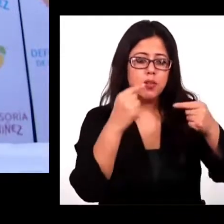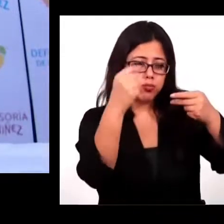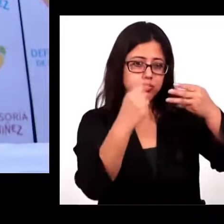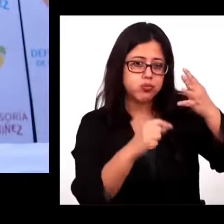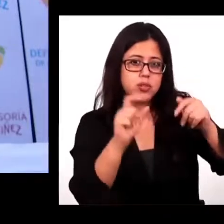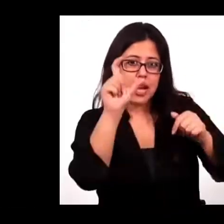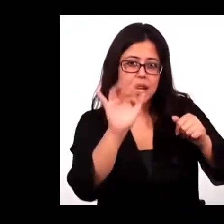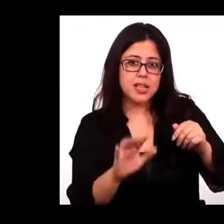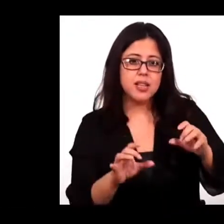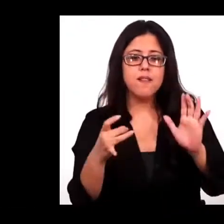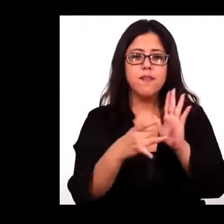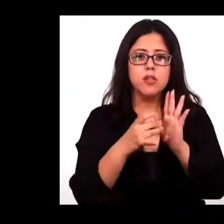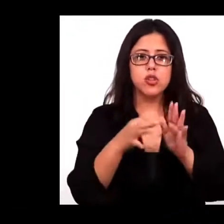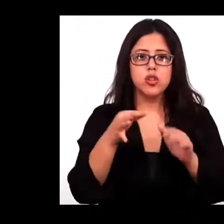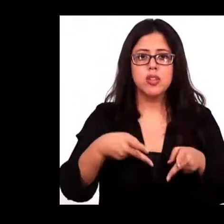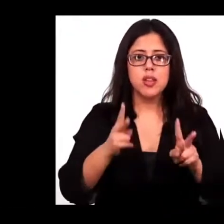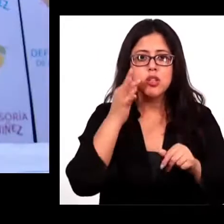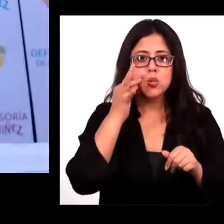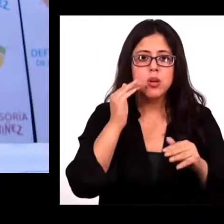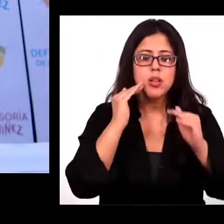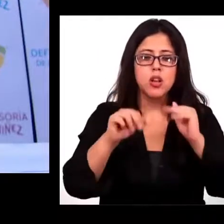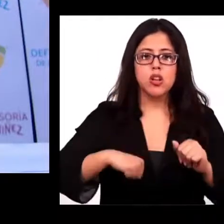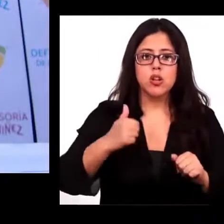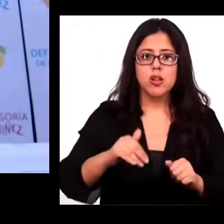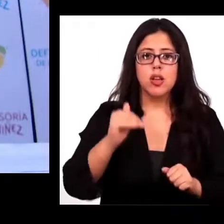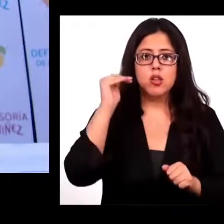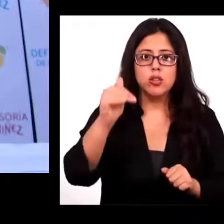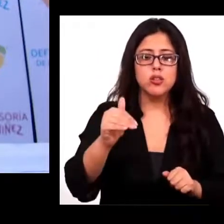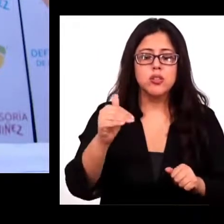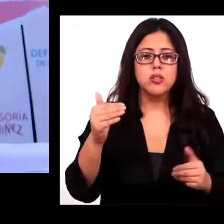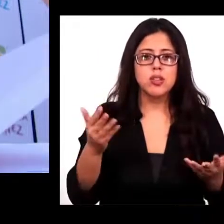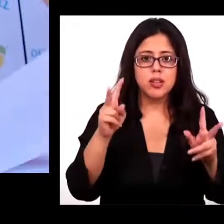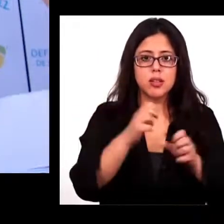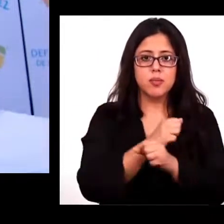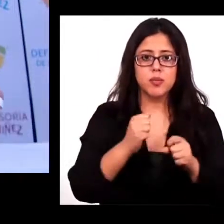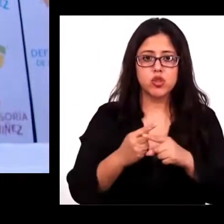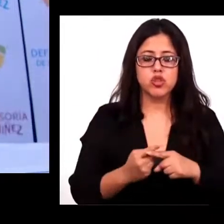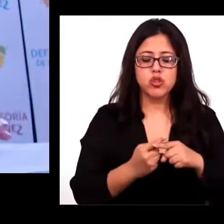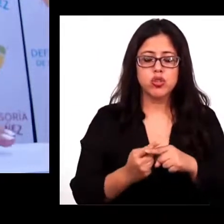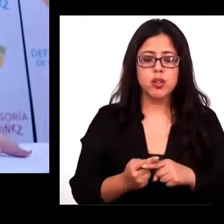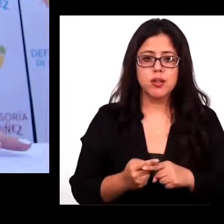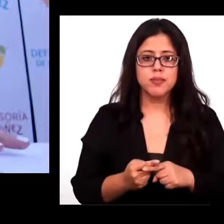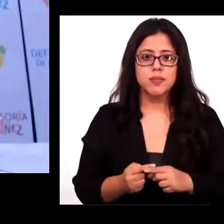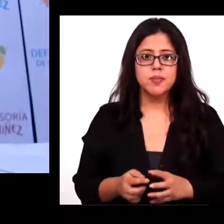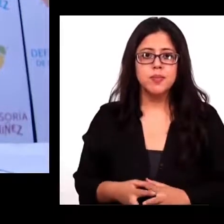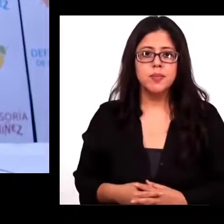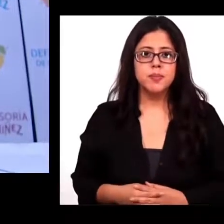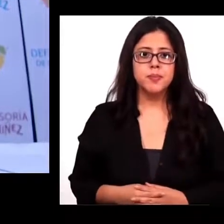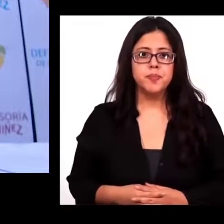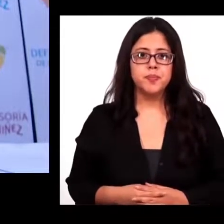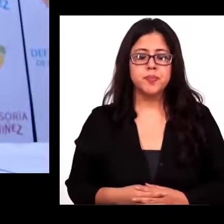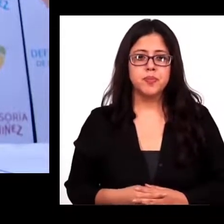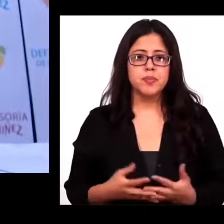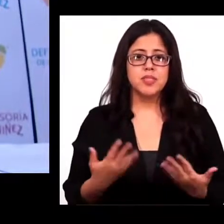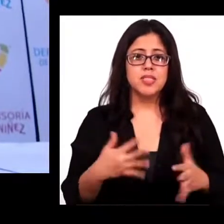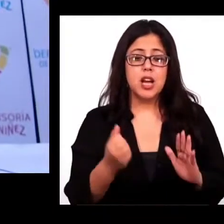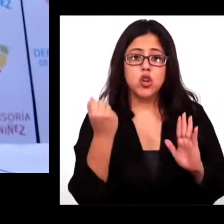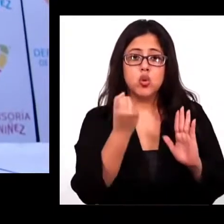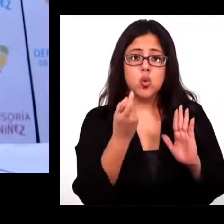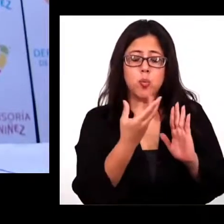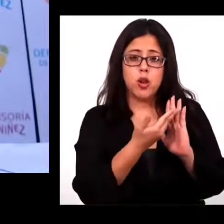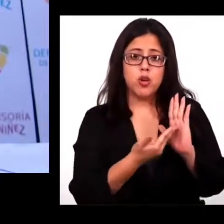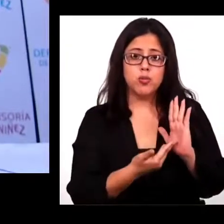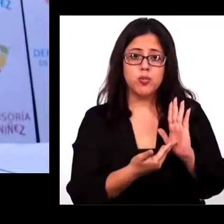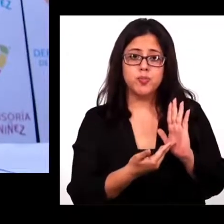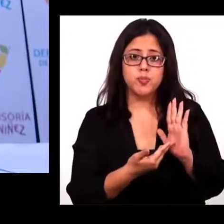violaciones a los derechos humanos de niños, niñas y adolescentes en el contexto del estallido social. De acuerdo a las cifras